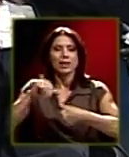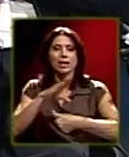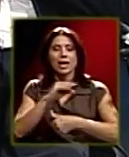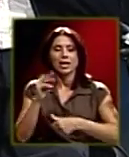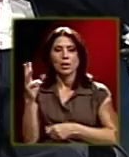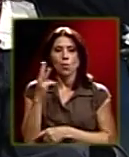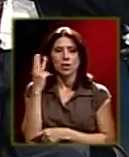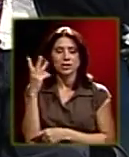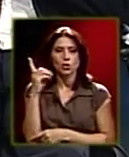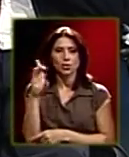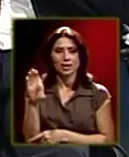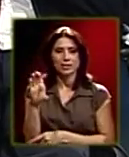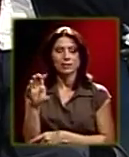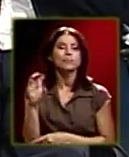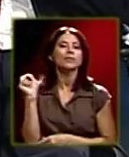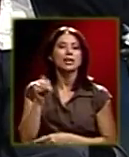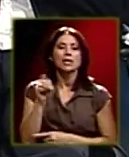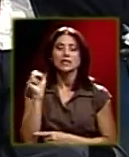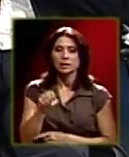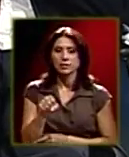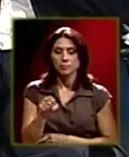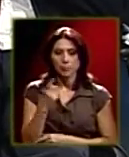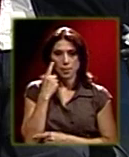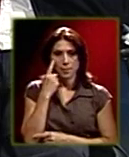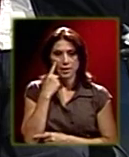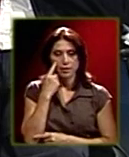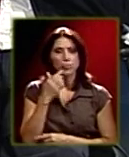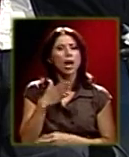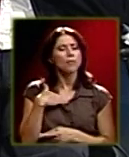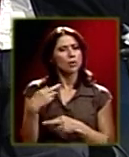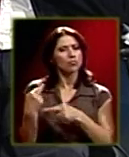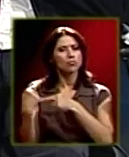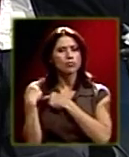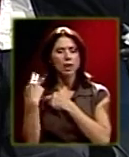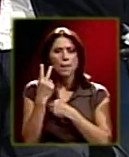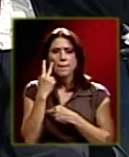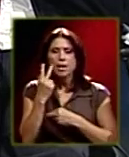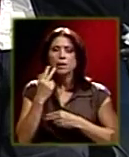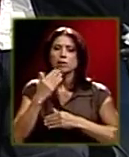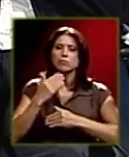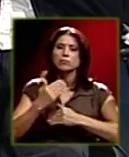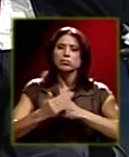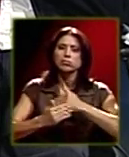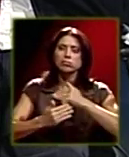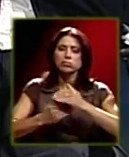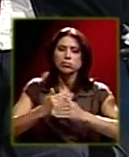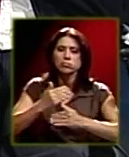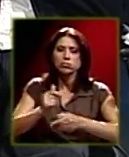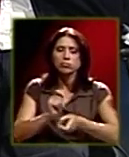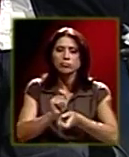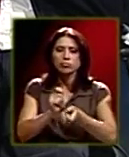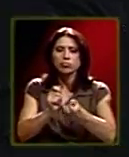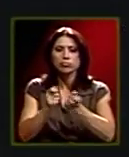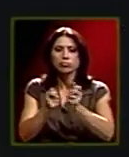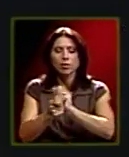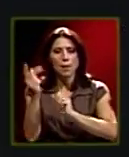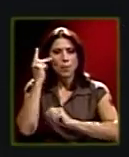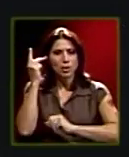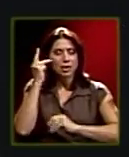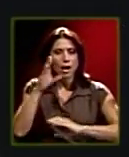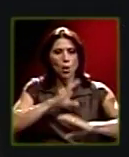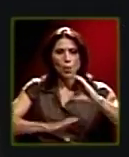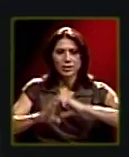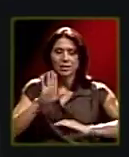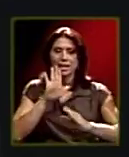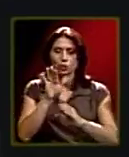en Washington. Sí, don Juan Rafael, mire, a mí me ha tocado ver una evolución de la política comercial y de su